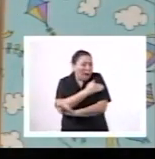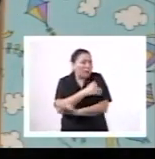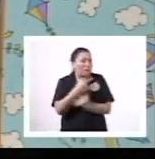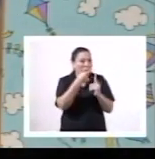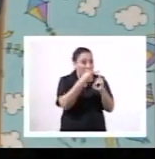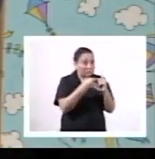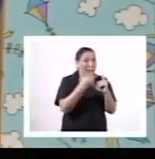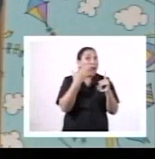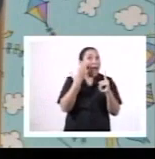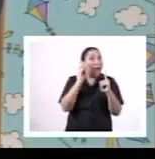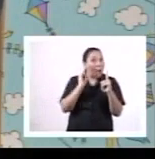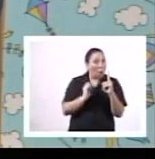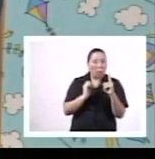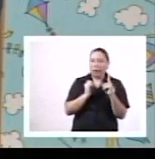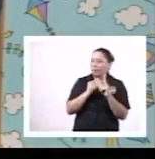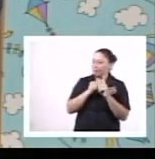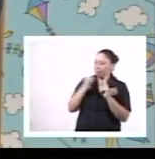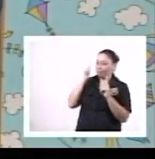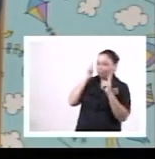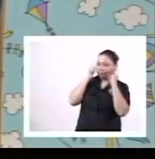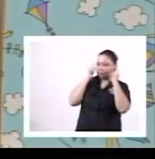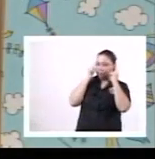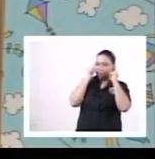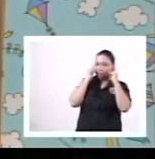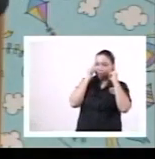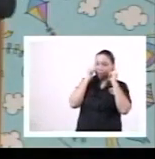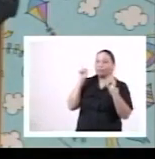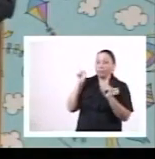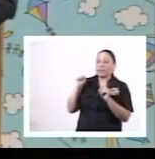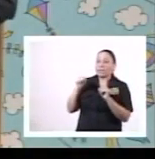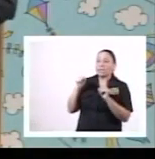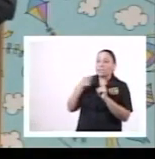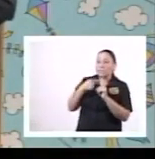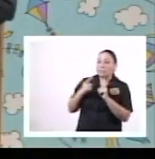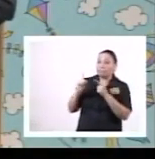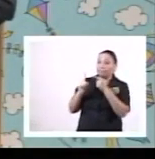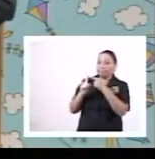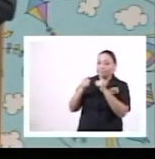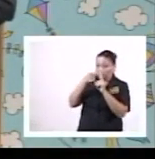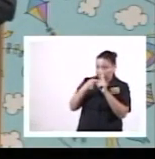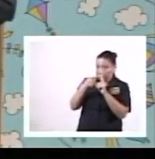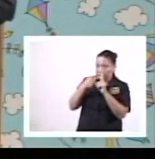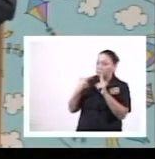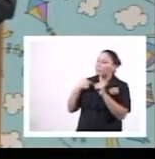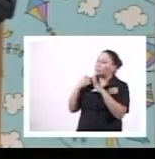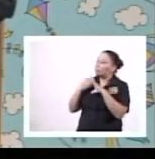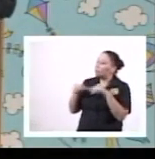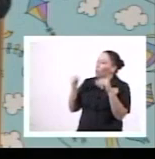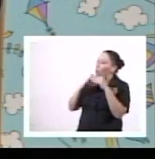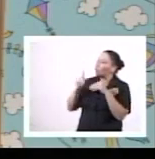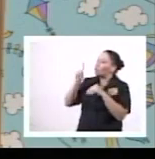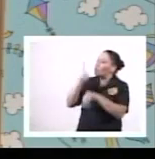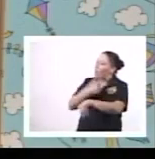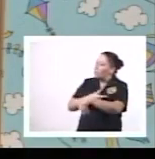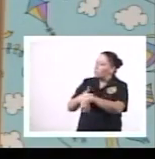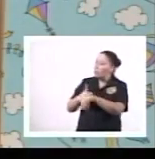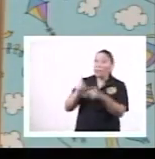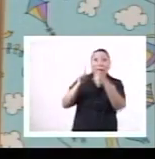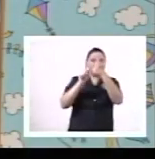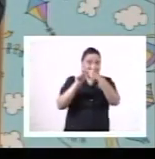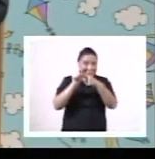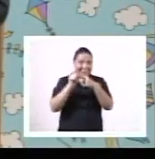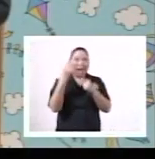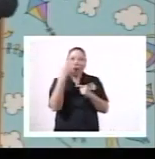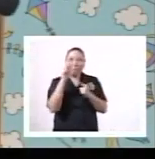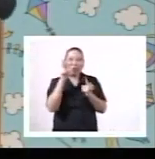Y el abuelo pensó, sí, ha llegado el momento de que te cuente la historia. Y entonces la nena se sentó